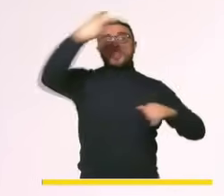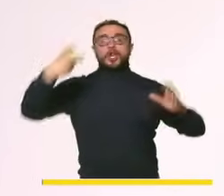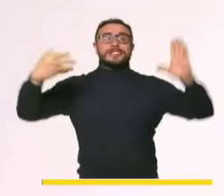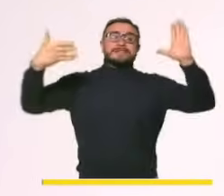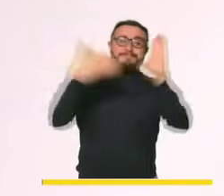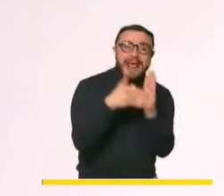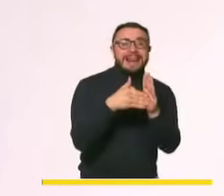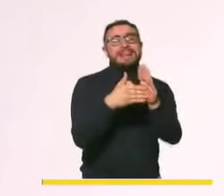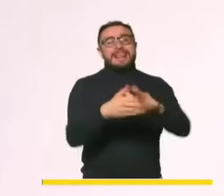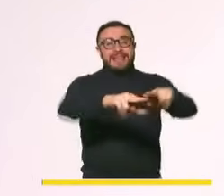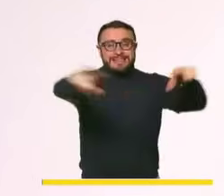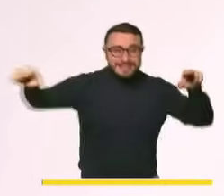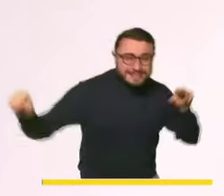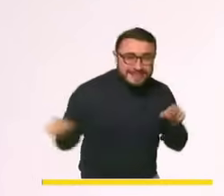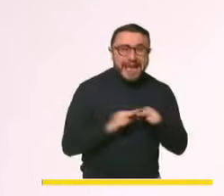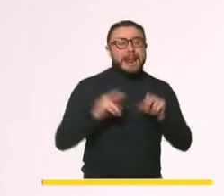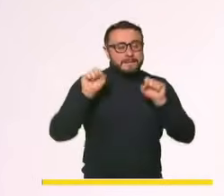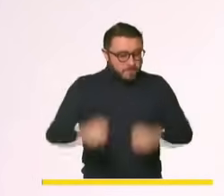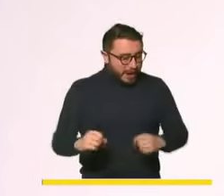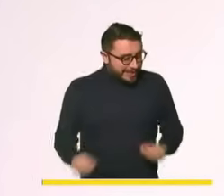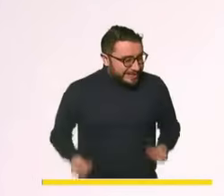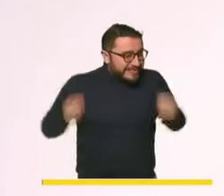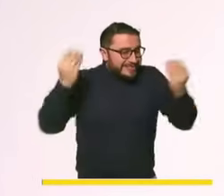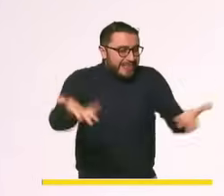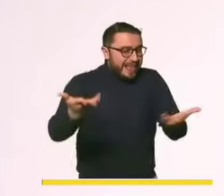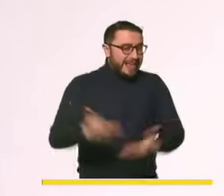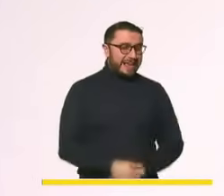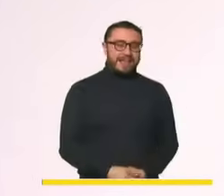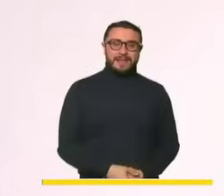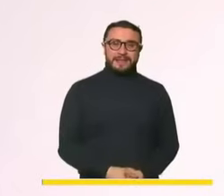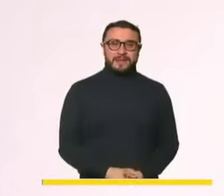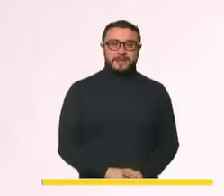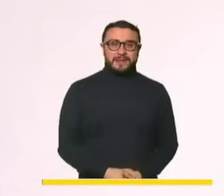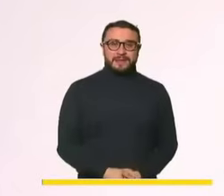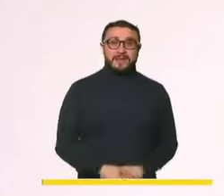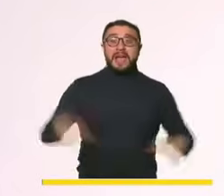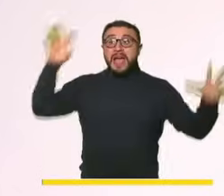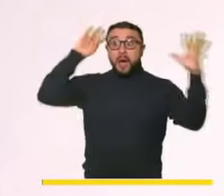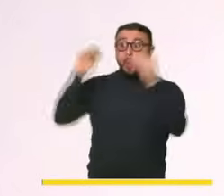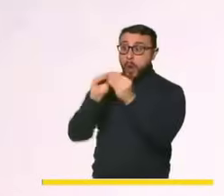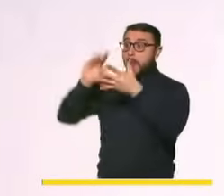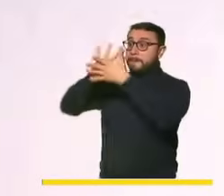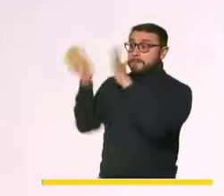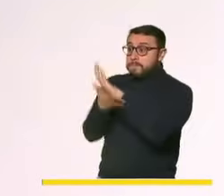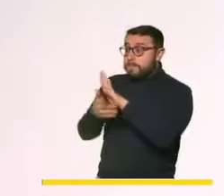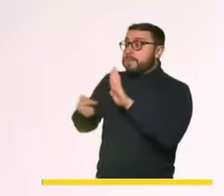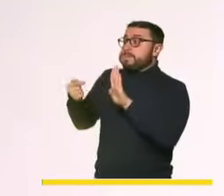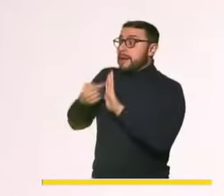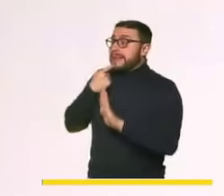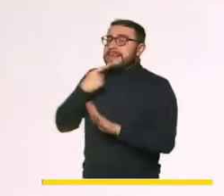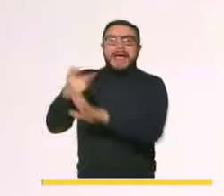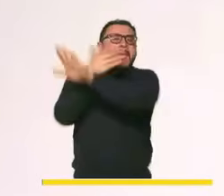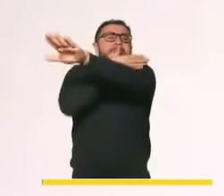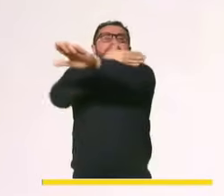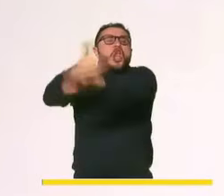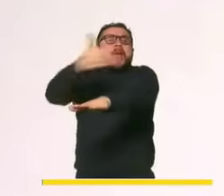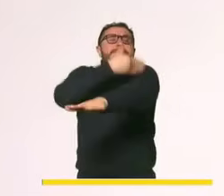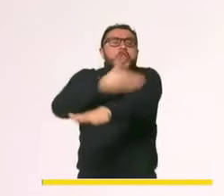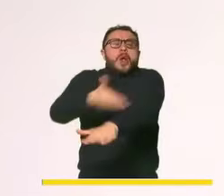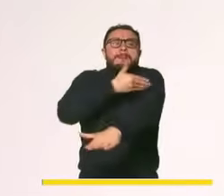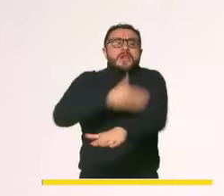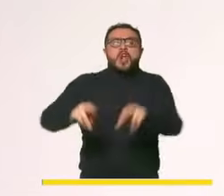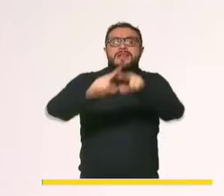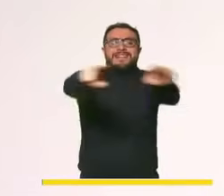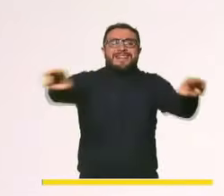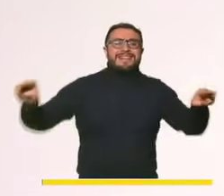200.000 hectáreas. Que sean, como dice el acuerdo de paz, millones las hectáreas